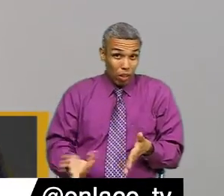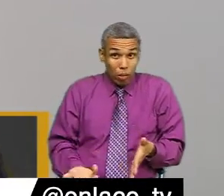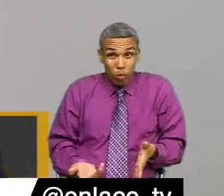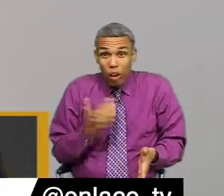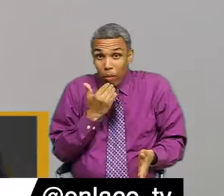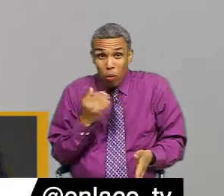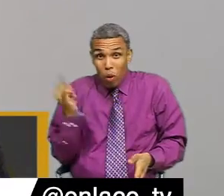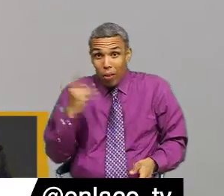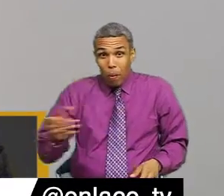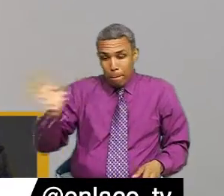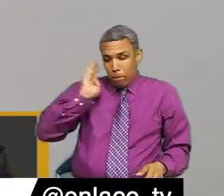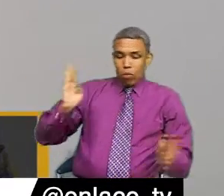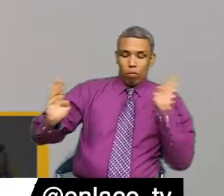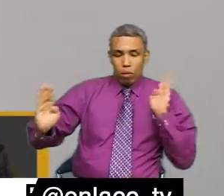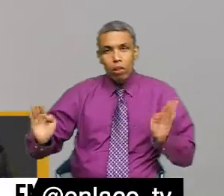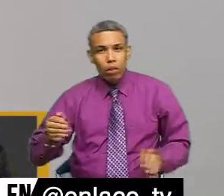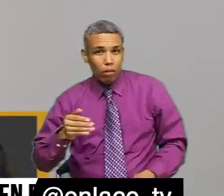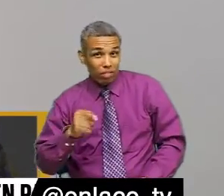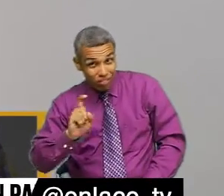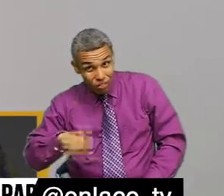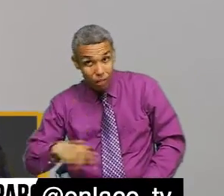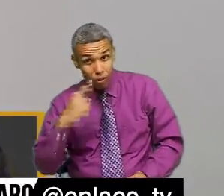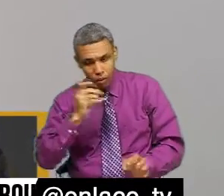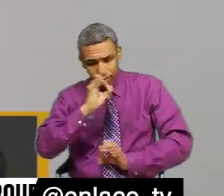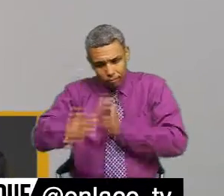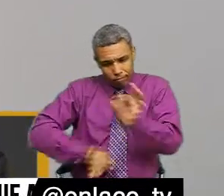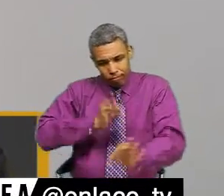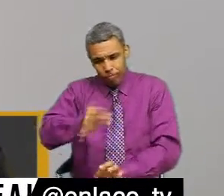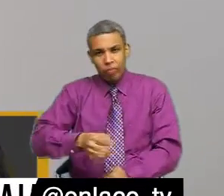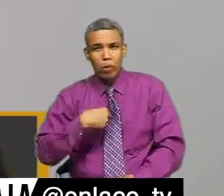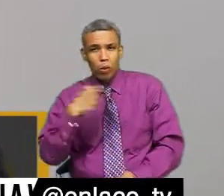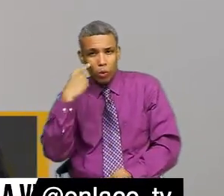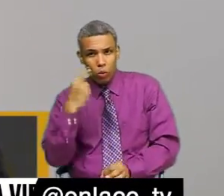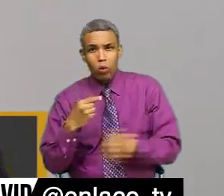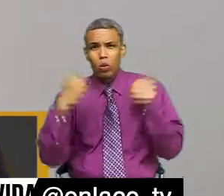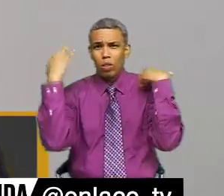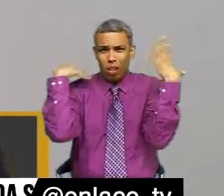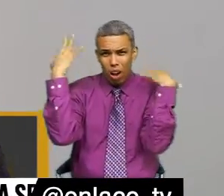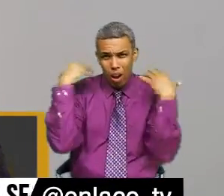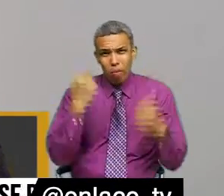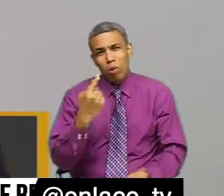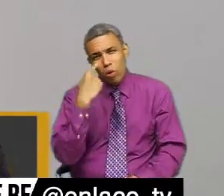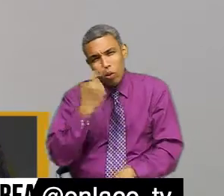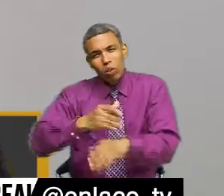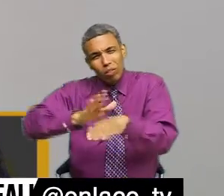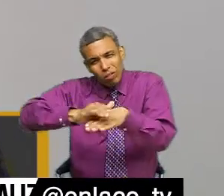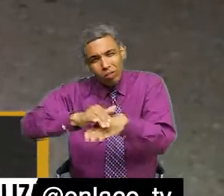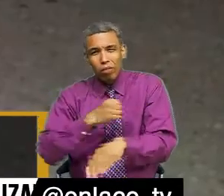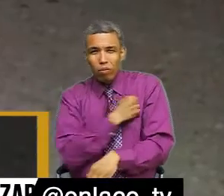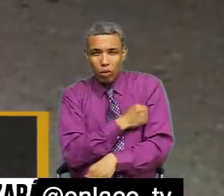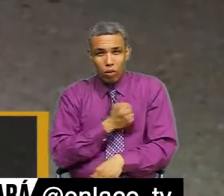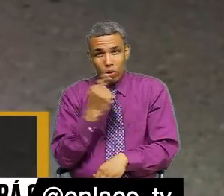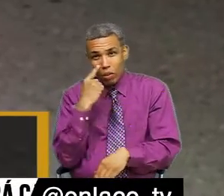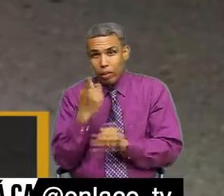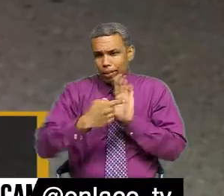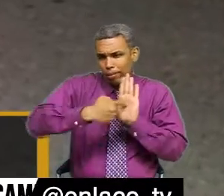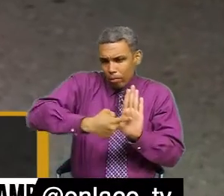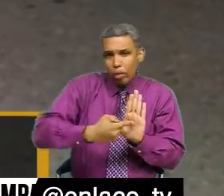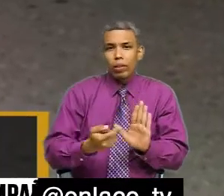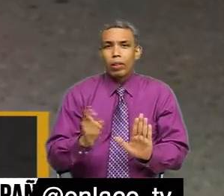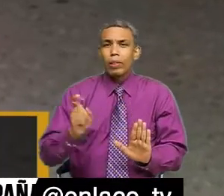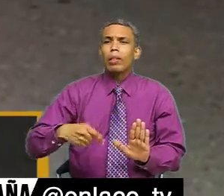la recomendación que le hacemos a los ciudadanos, y más que todo en las zonas rurales, es que procuremos hacernos visibles. La inspección